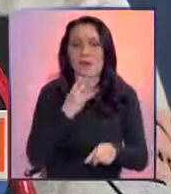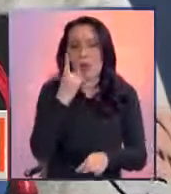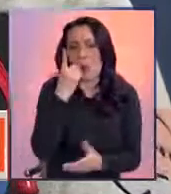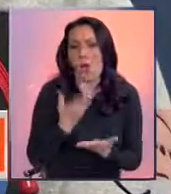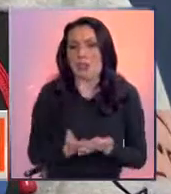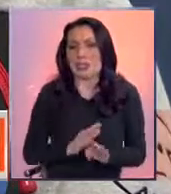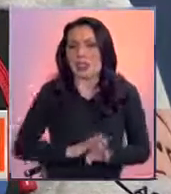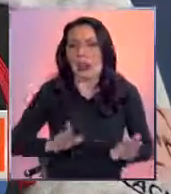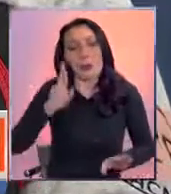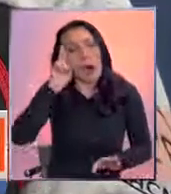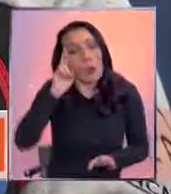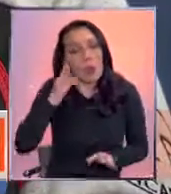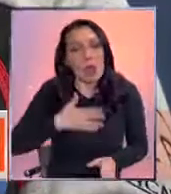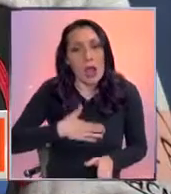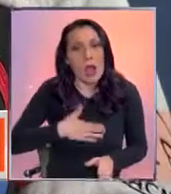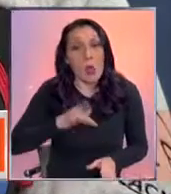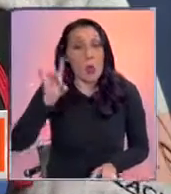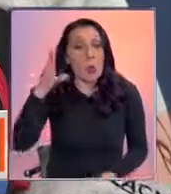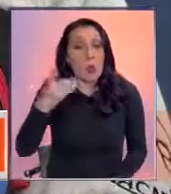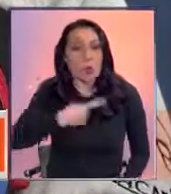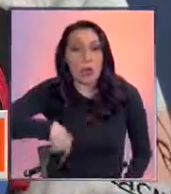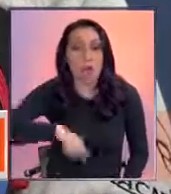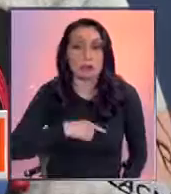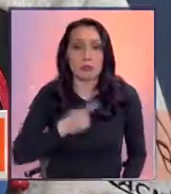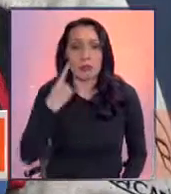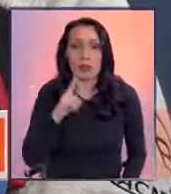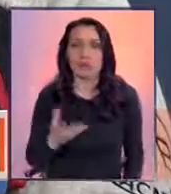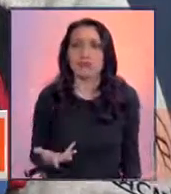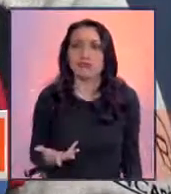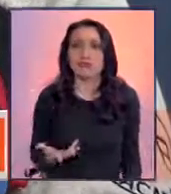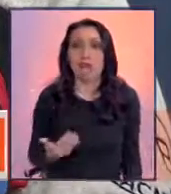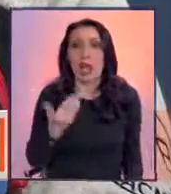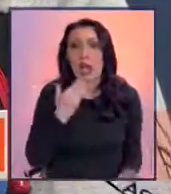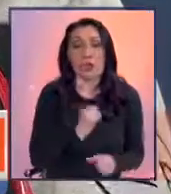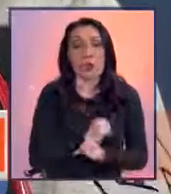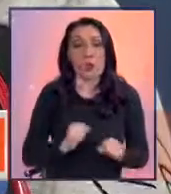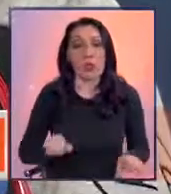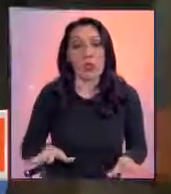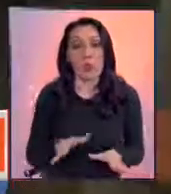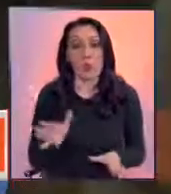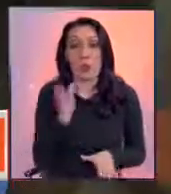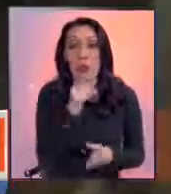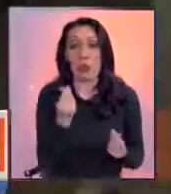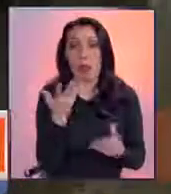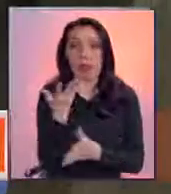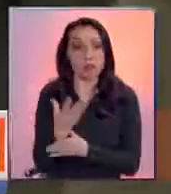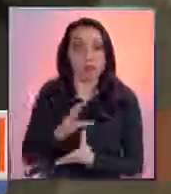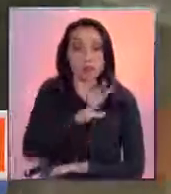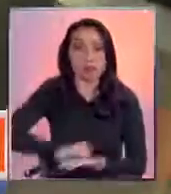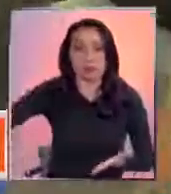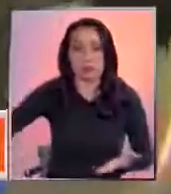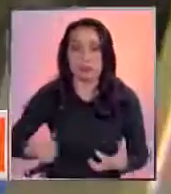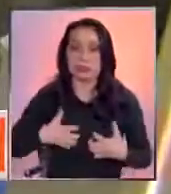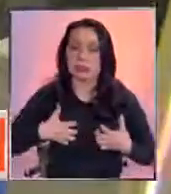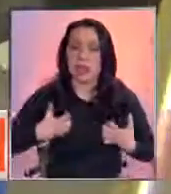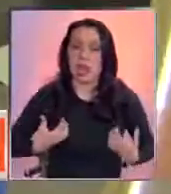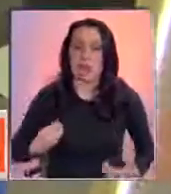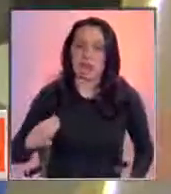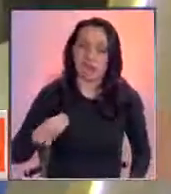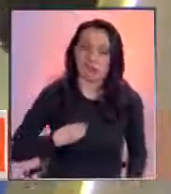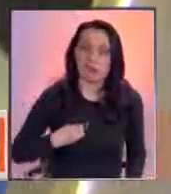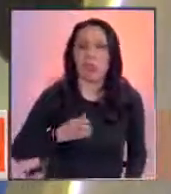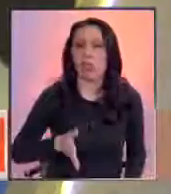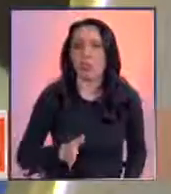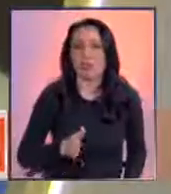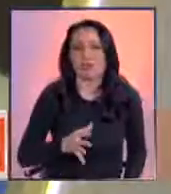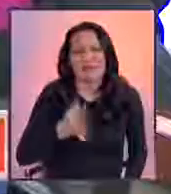vez y que va a ser único para nosotros, pero ya quizás no se va a poder realizar porque no está ese dinero. Dicen que sienten rabia y pena, que todavía